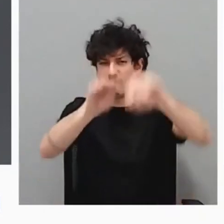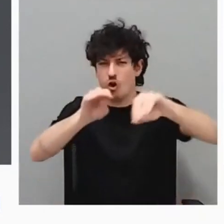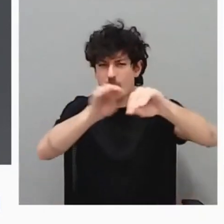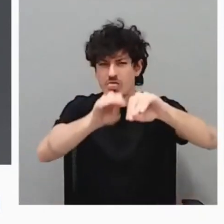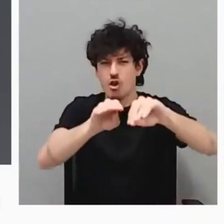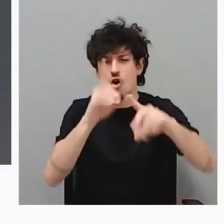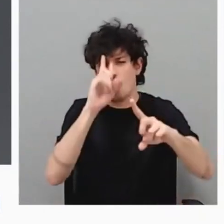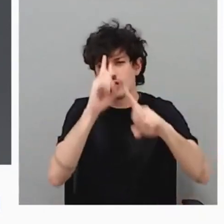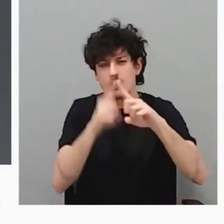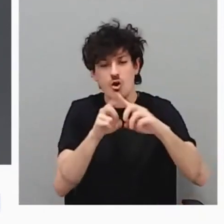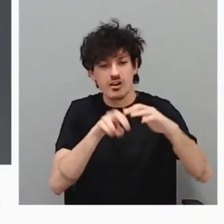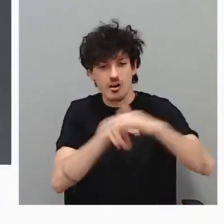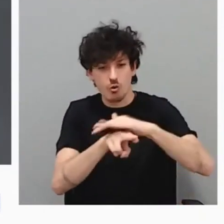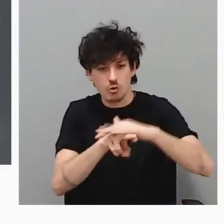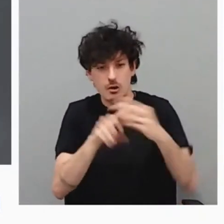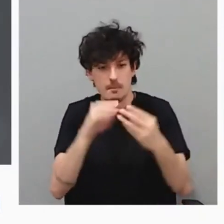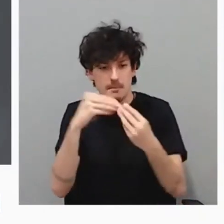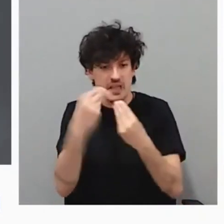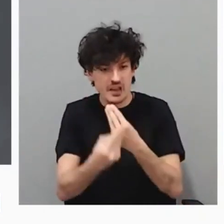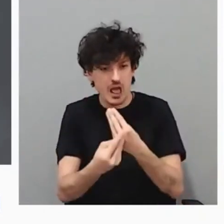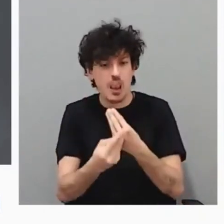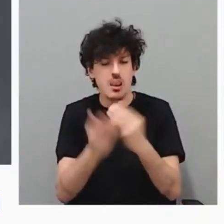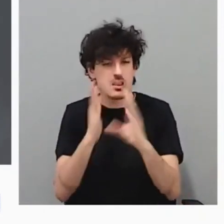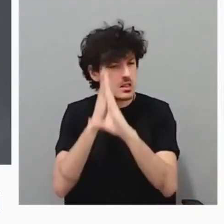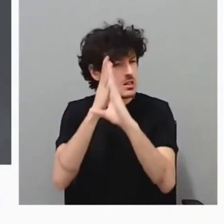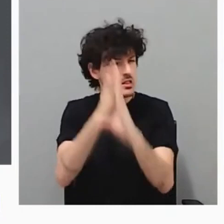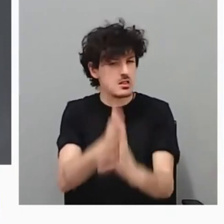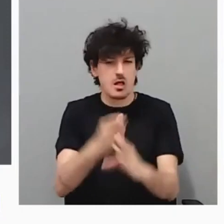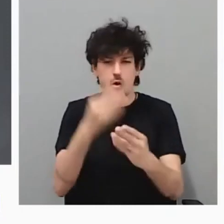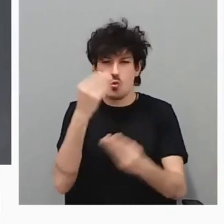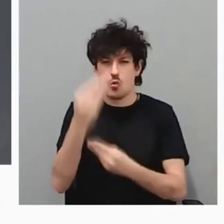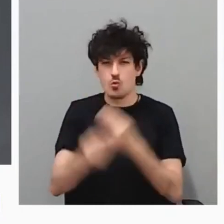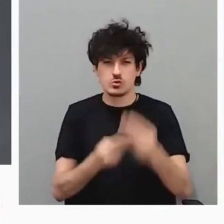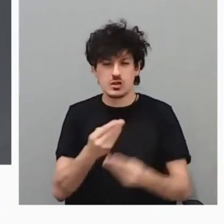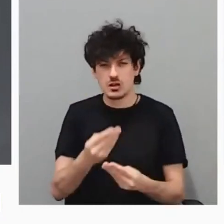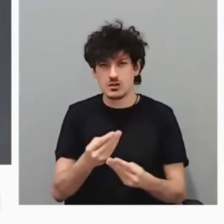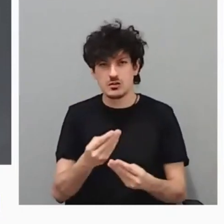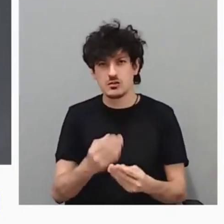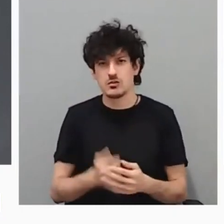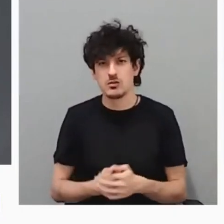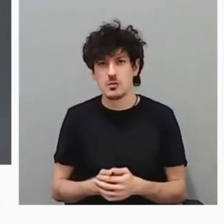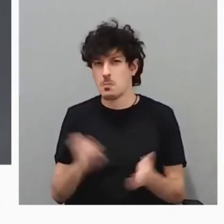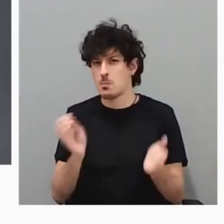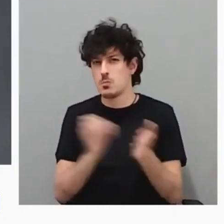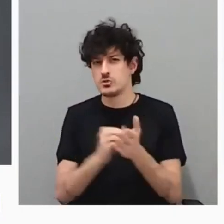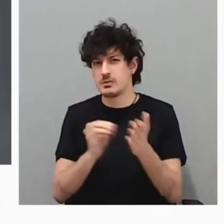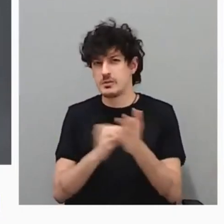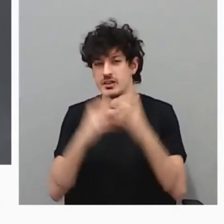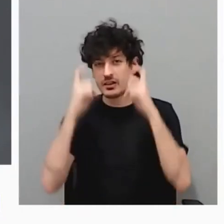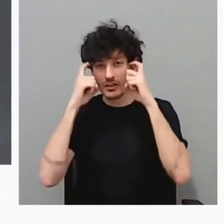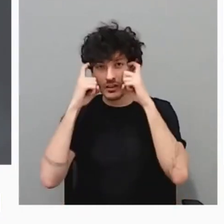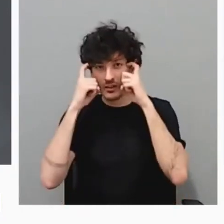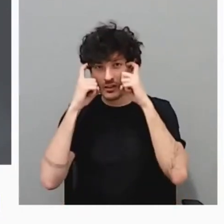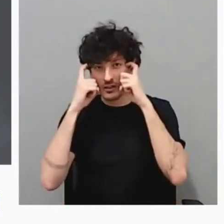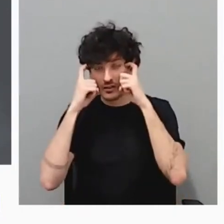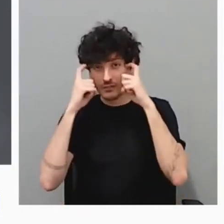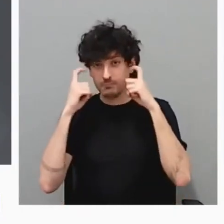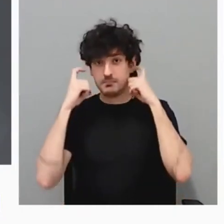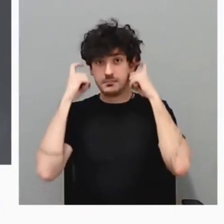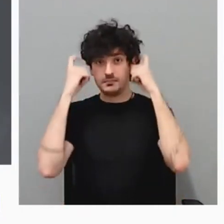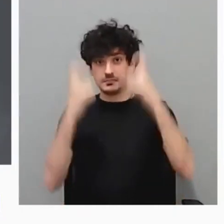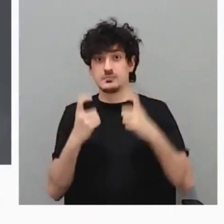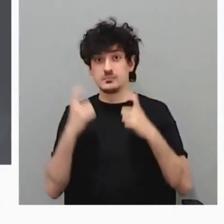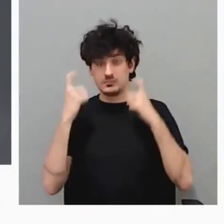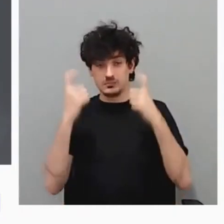ese recurso que se pone al centro, ¿no? Porque muchas veces se intenta innovar desde el hardware, desde